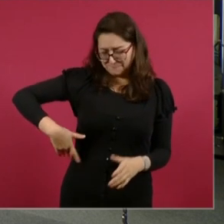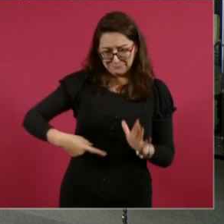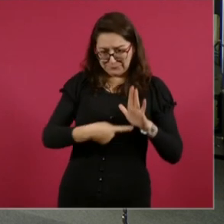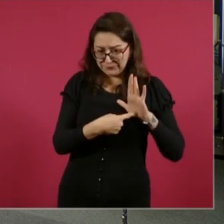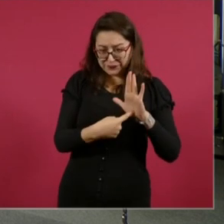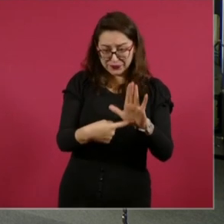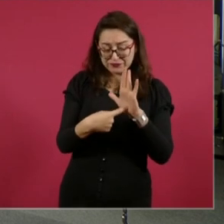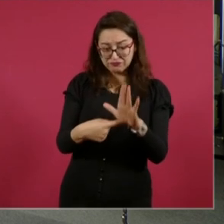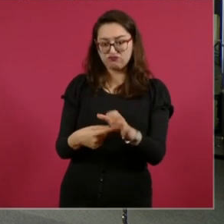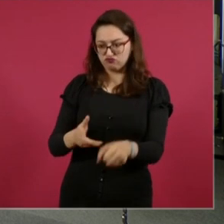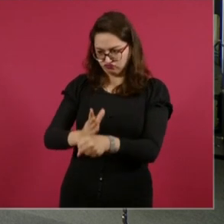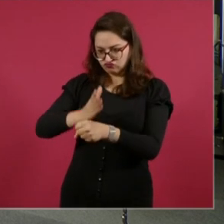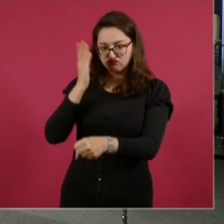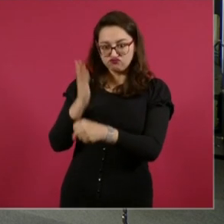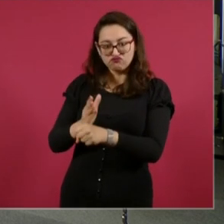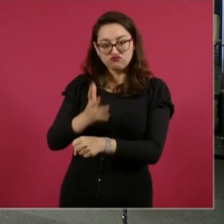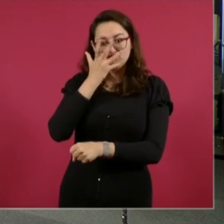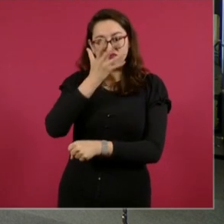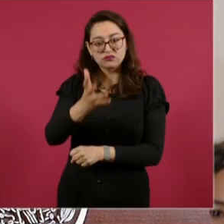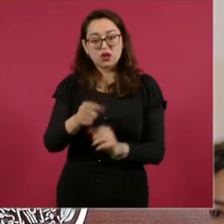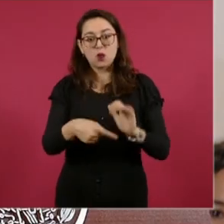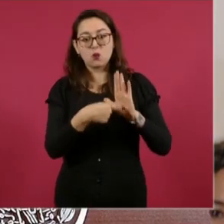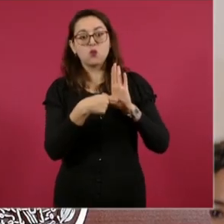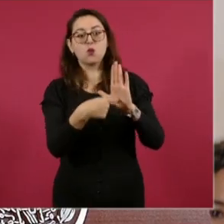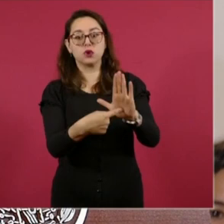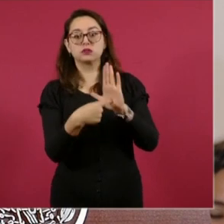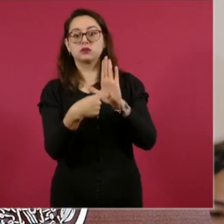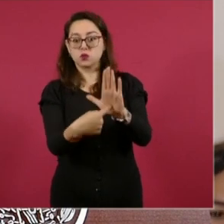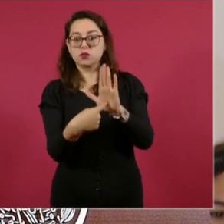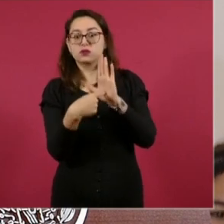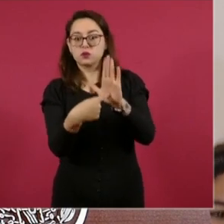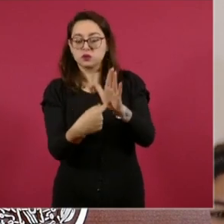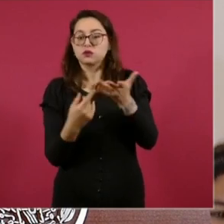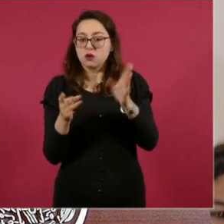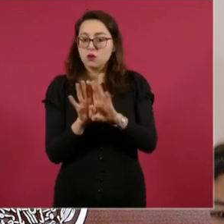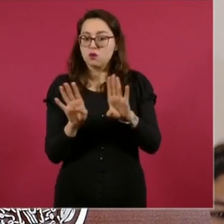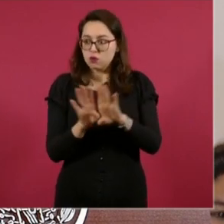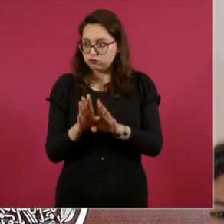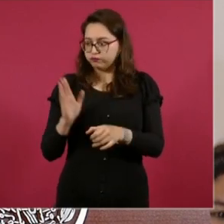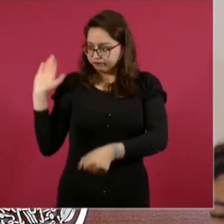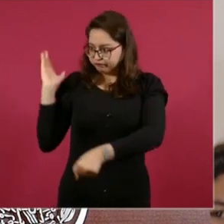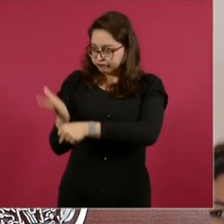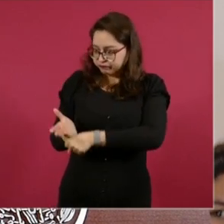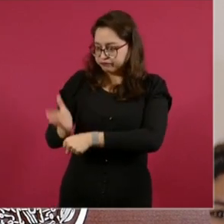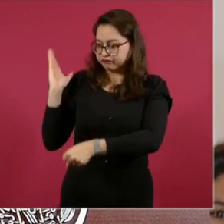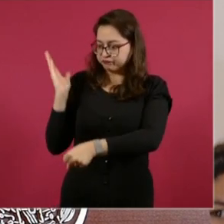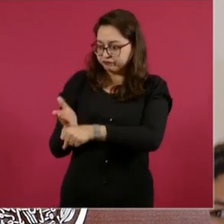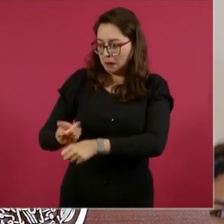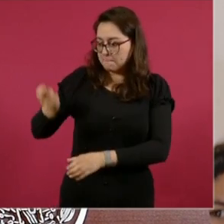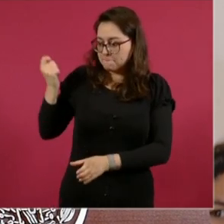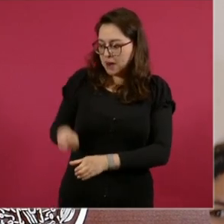impunidad, ¿sí?, que se muestran algunos casos, y